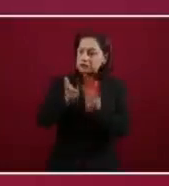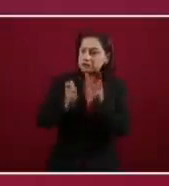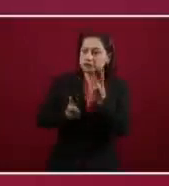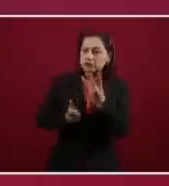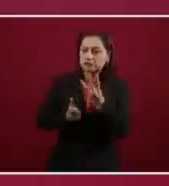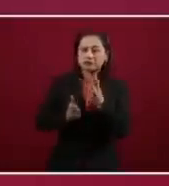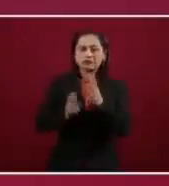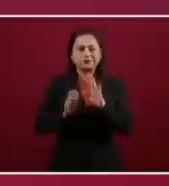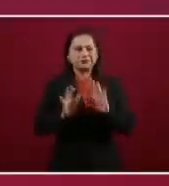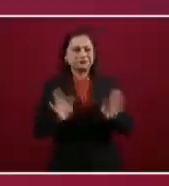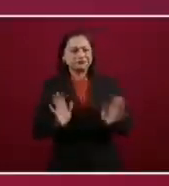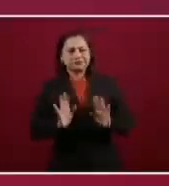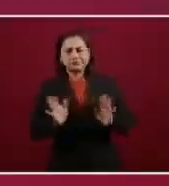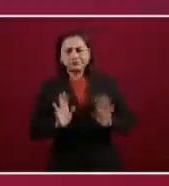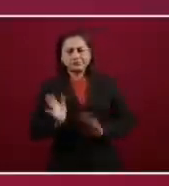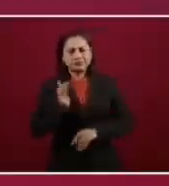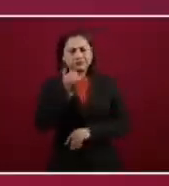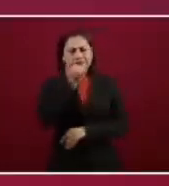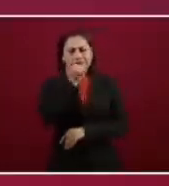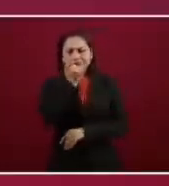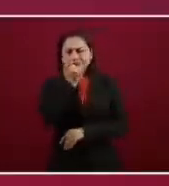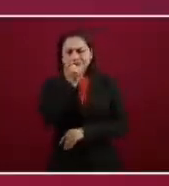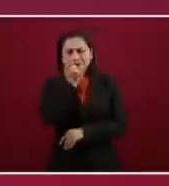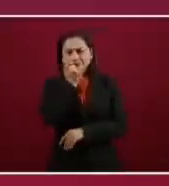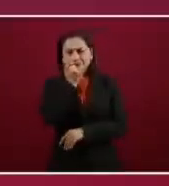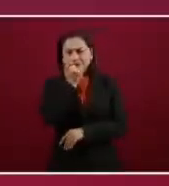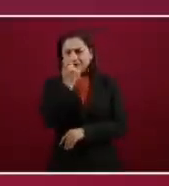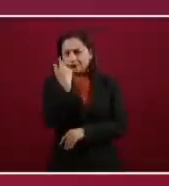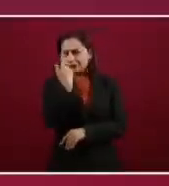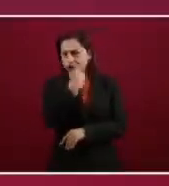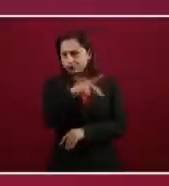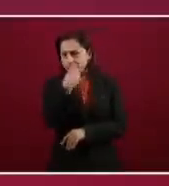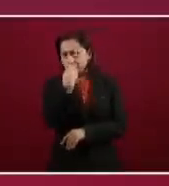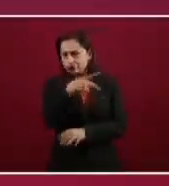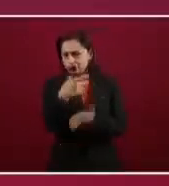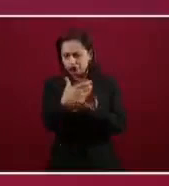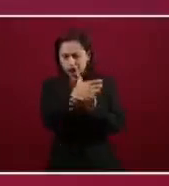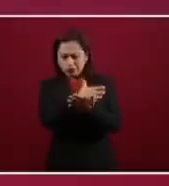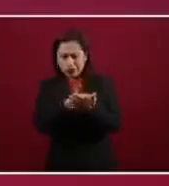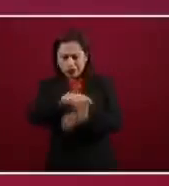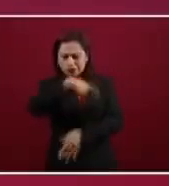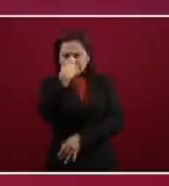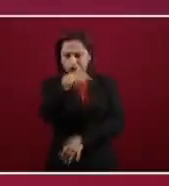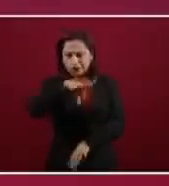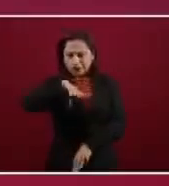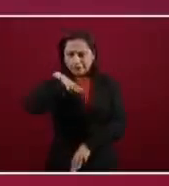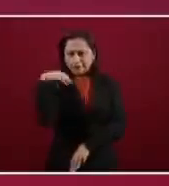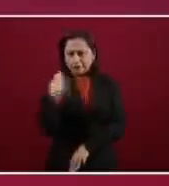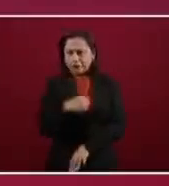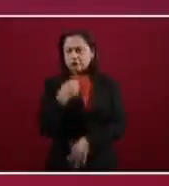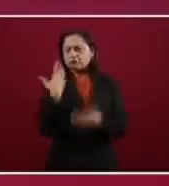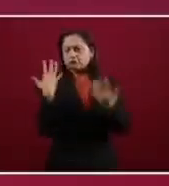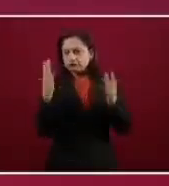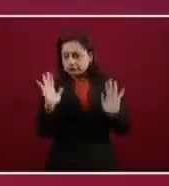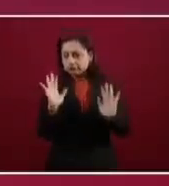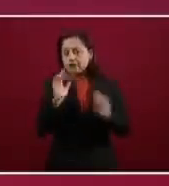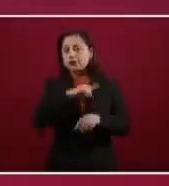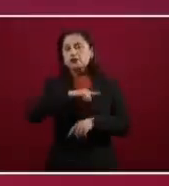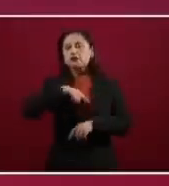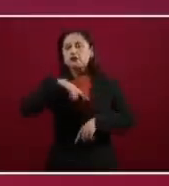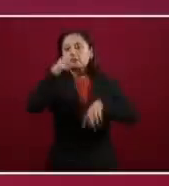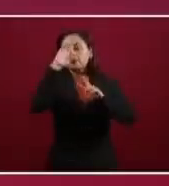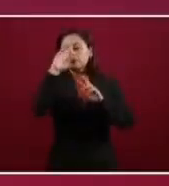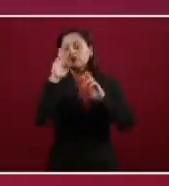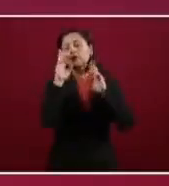es dinero gasta ganado con muchísimo esfuerzo entonces debemos ser cuidadosos porque a nosotros